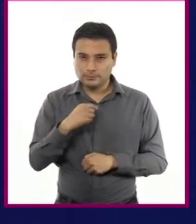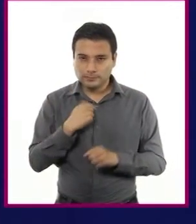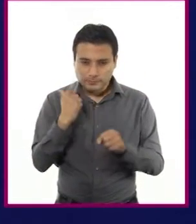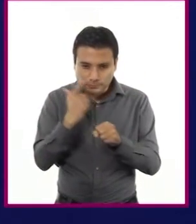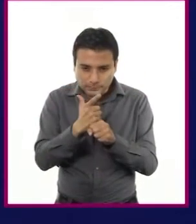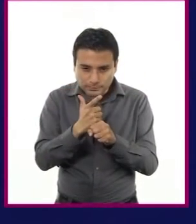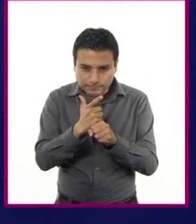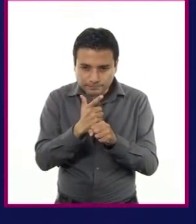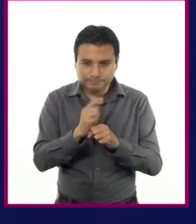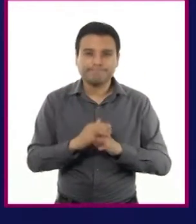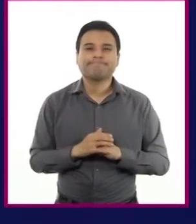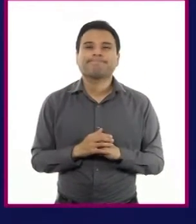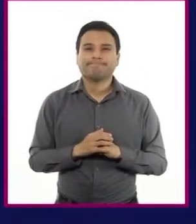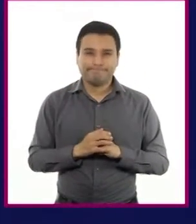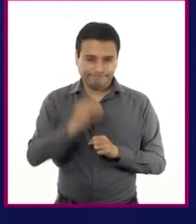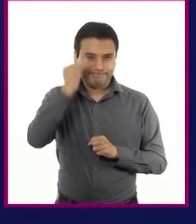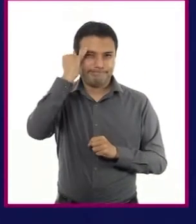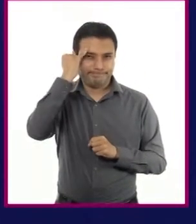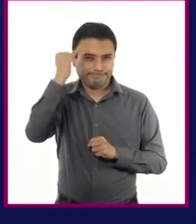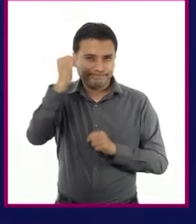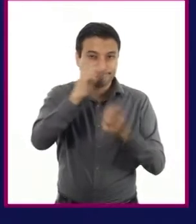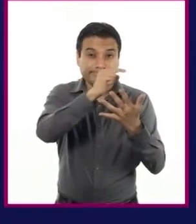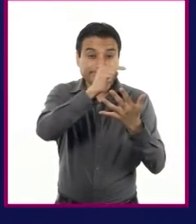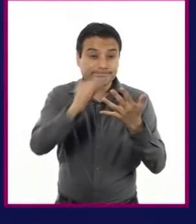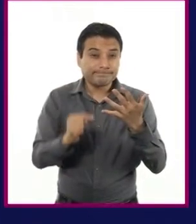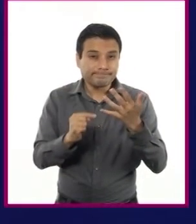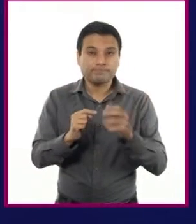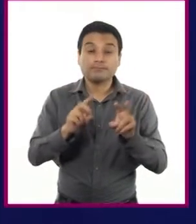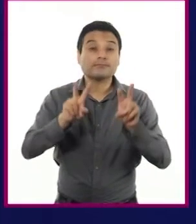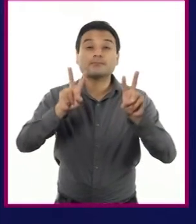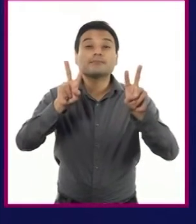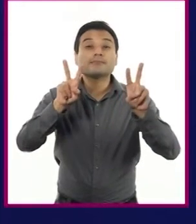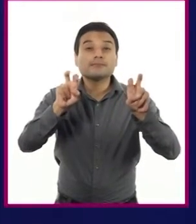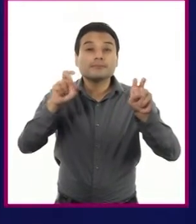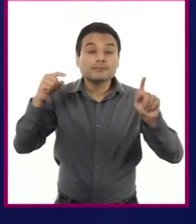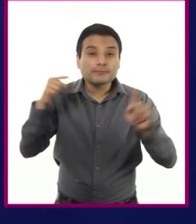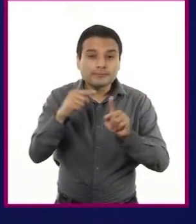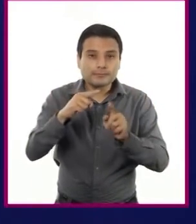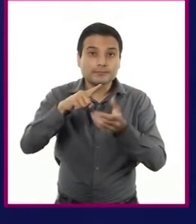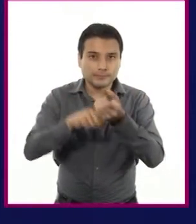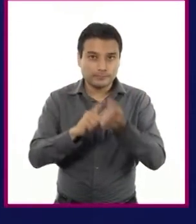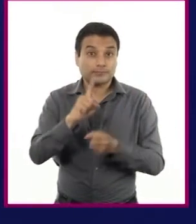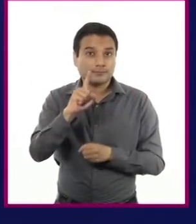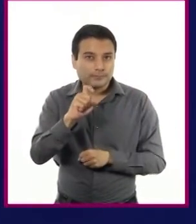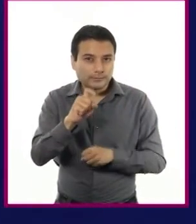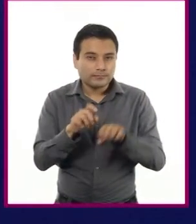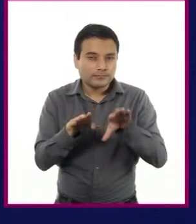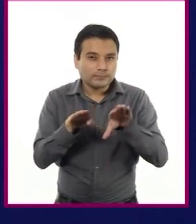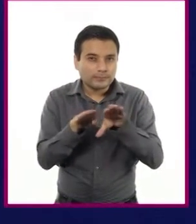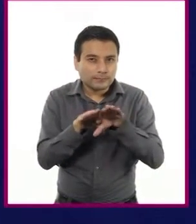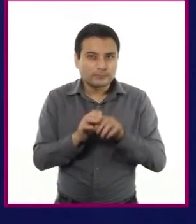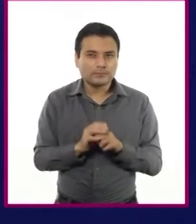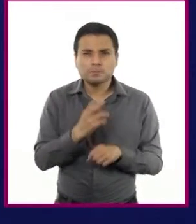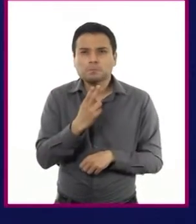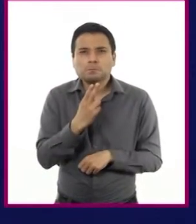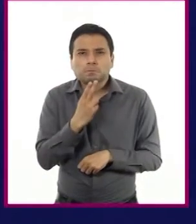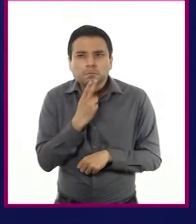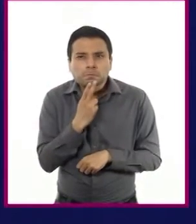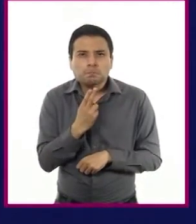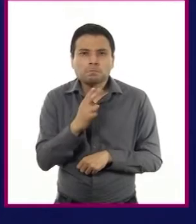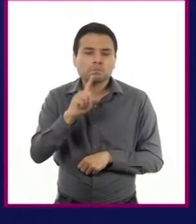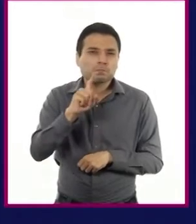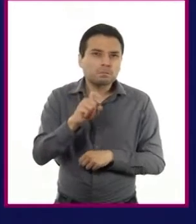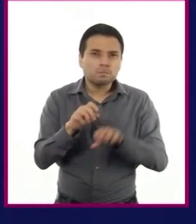estaba seleccionando ideas encaminadas a la composición del agua, sus estados, a sus usos, es decir, a